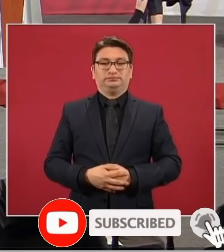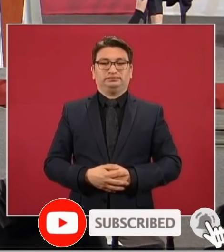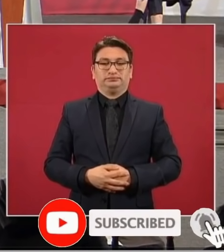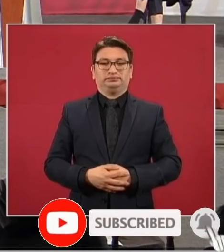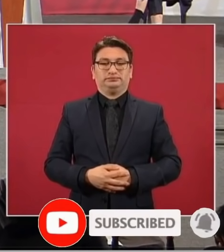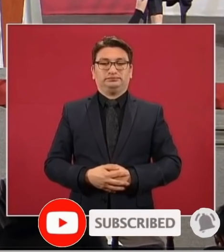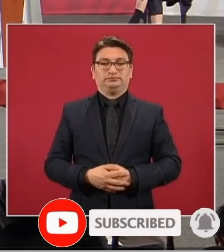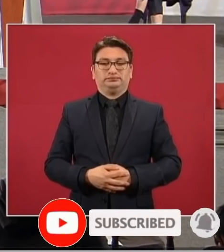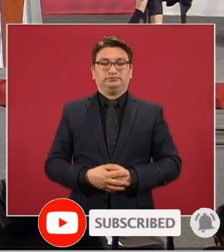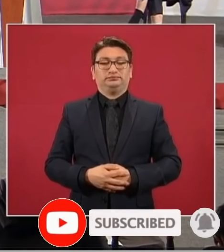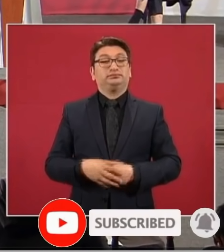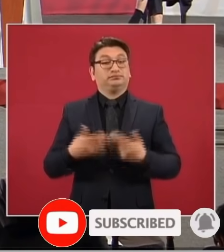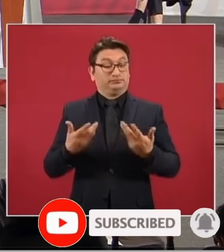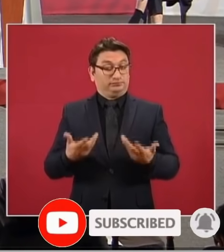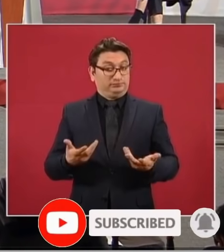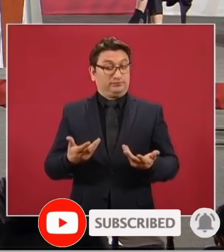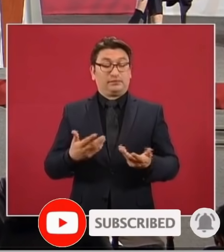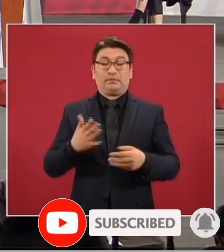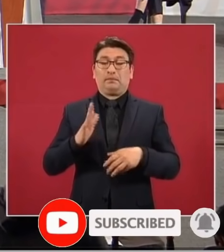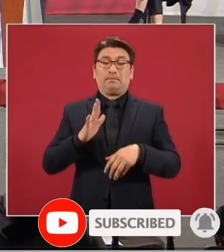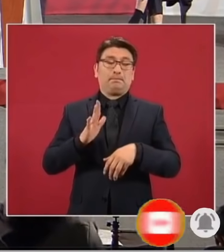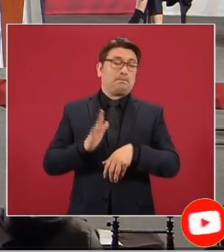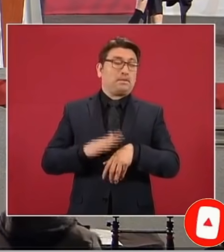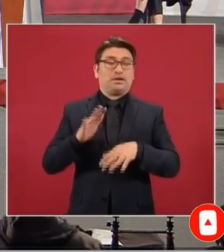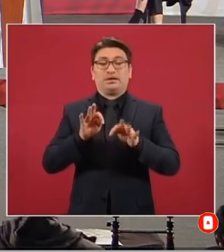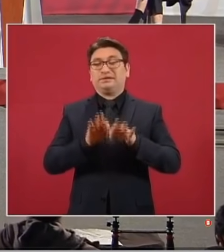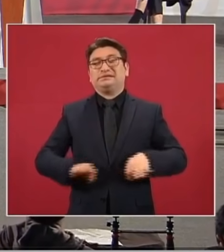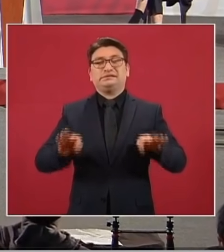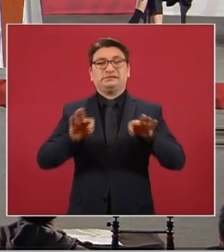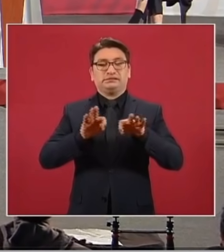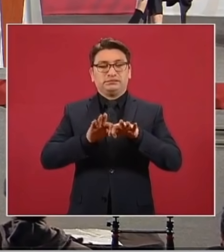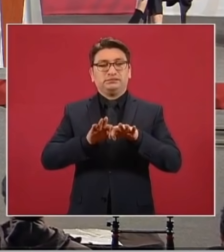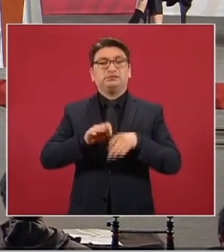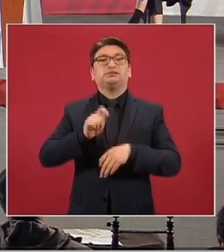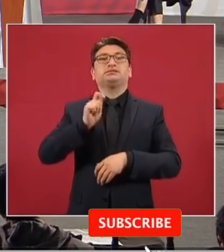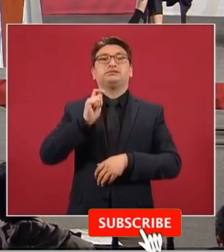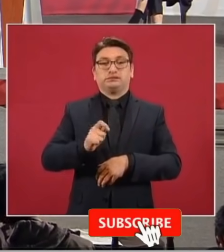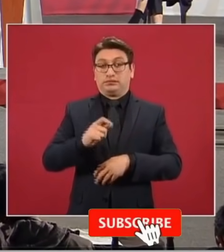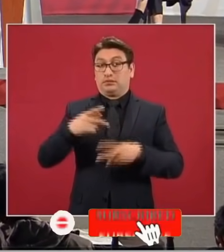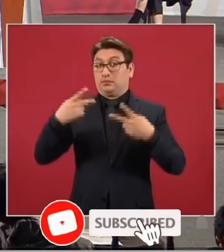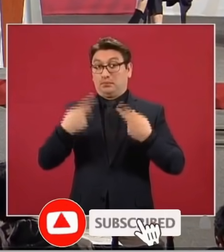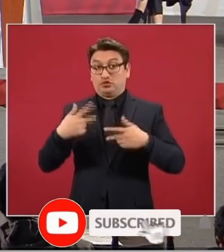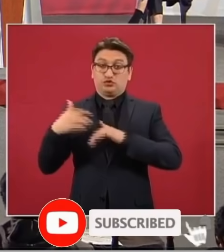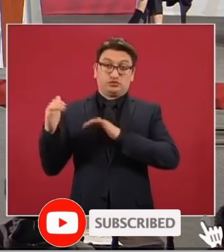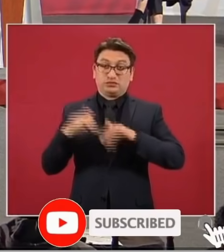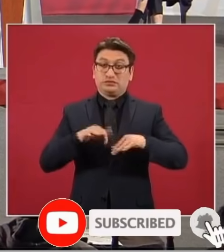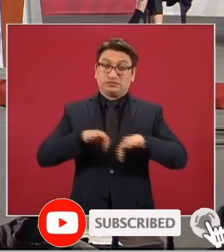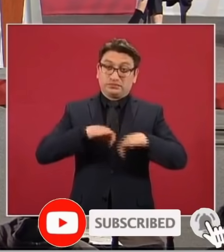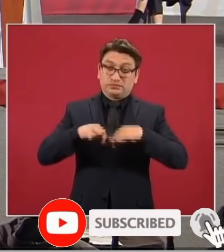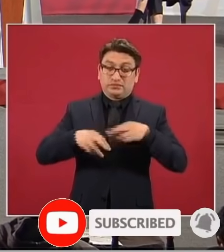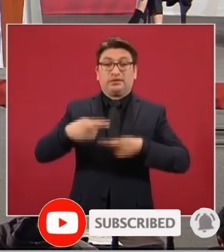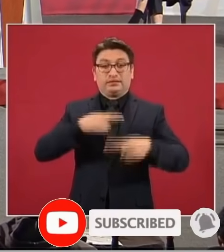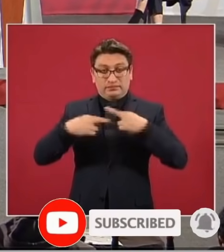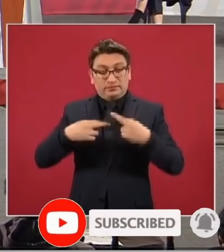Entonces, lo más importante es la recuperación de los empleos,